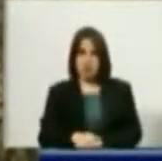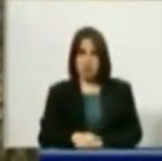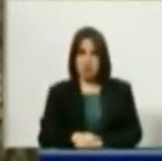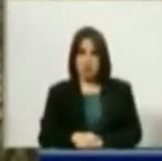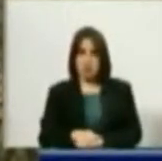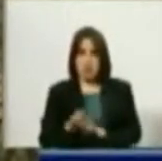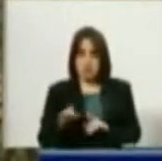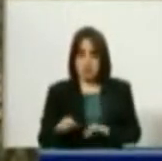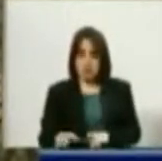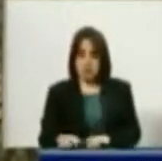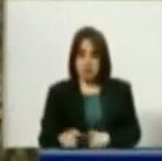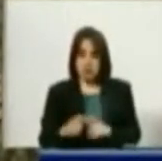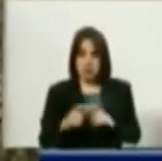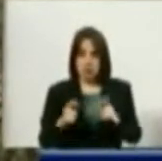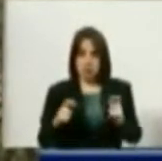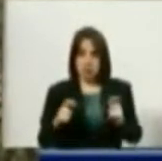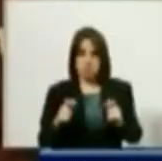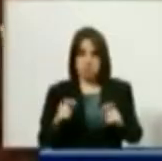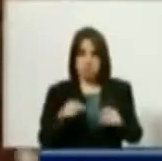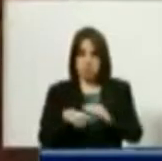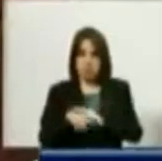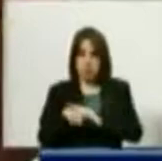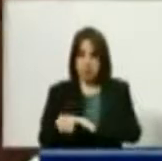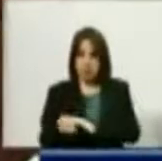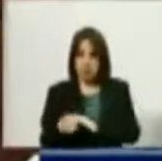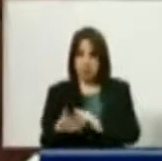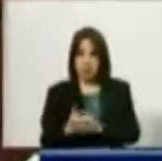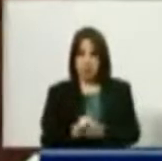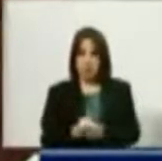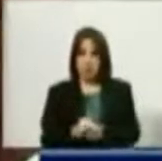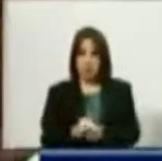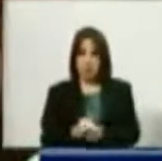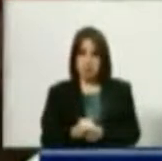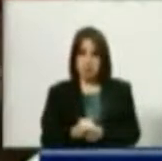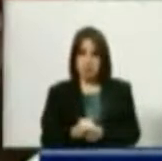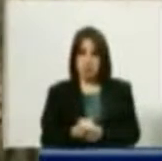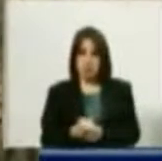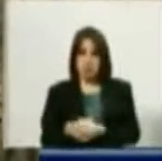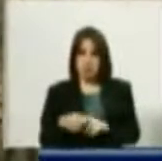secretario de Sistema Nacional de ingreso a la federación venezolana estudiante universitario fedeu